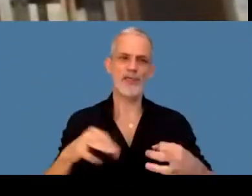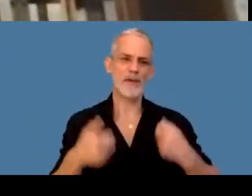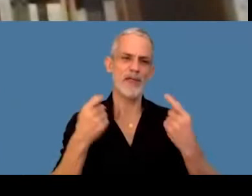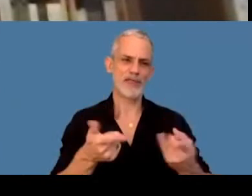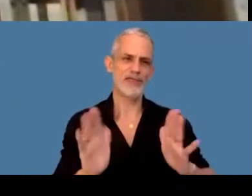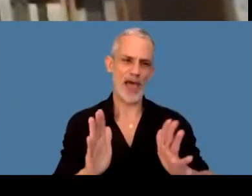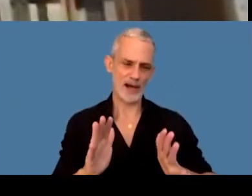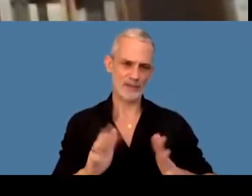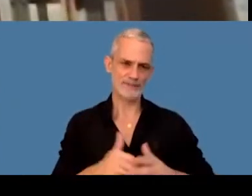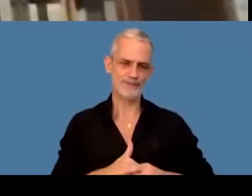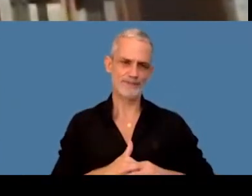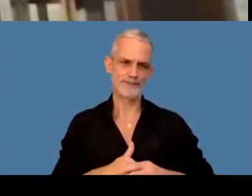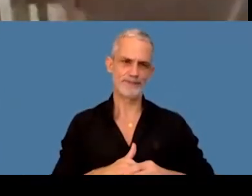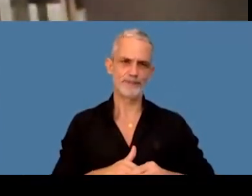así.